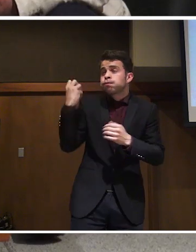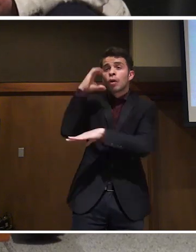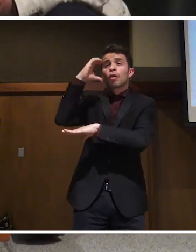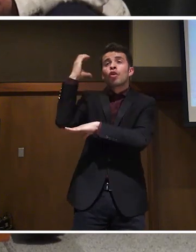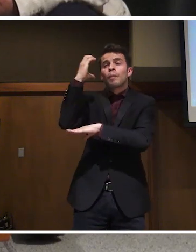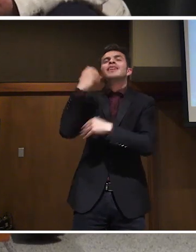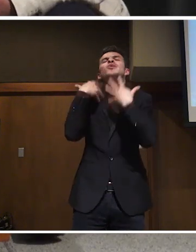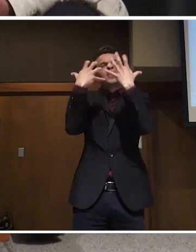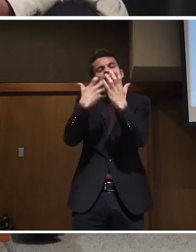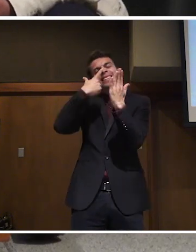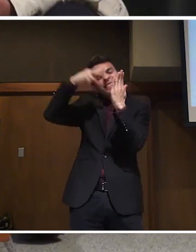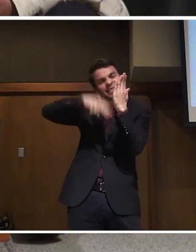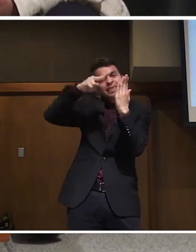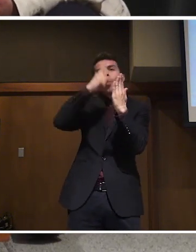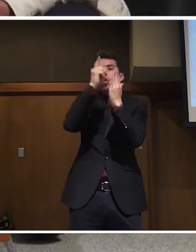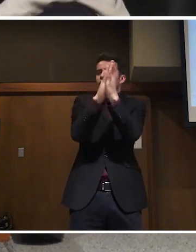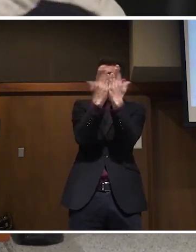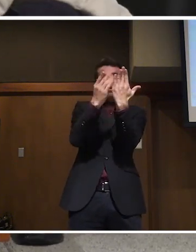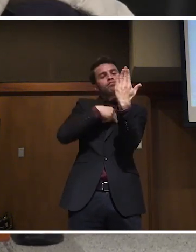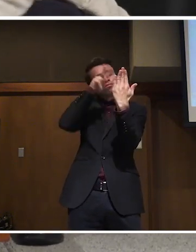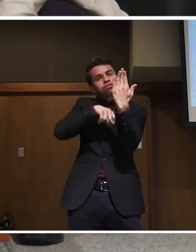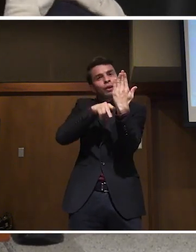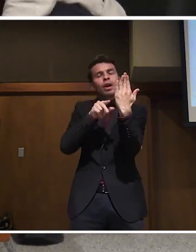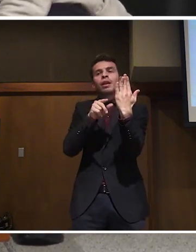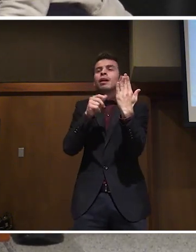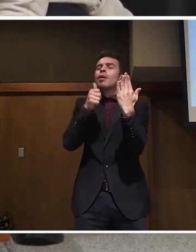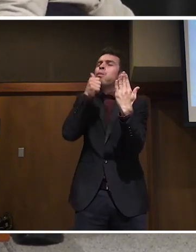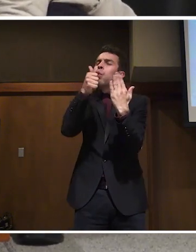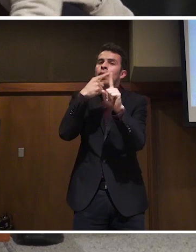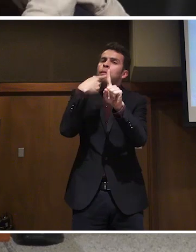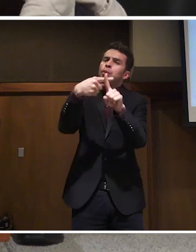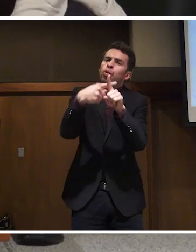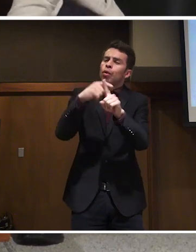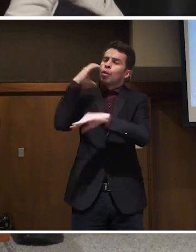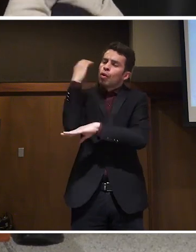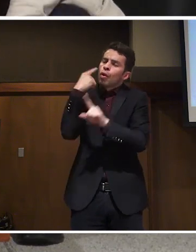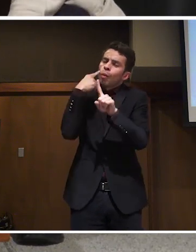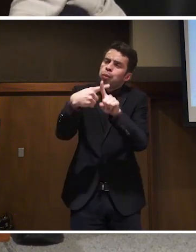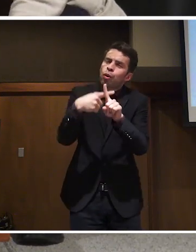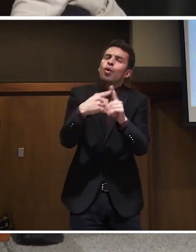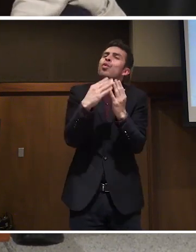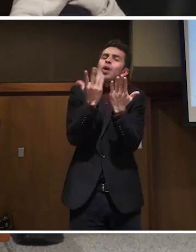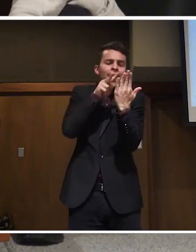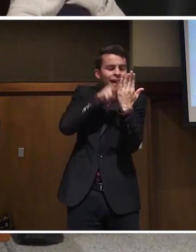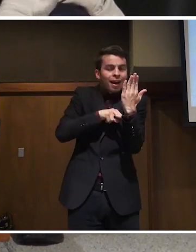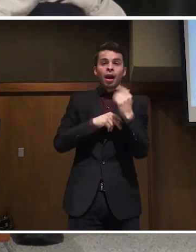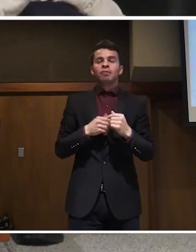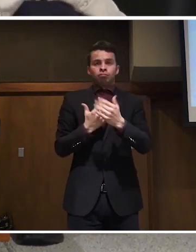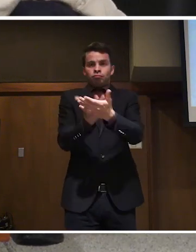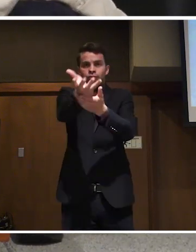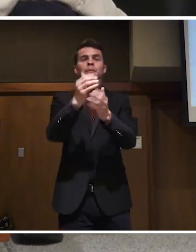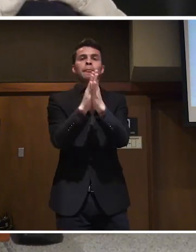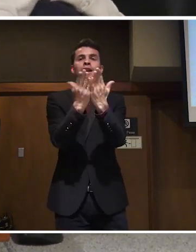Colombia, para conocer una mirada amigable? Y yo, sí, obviamente recomendaría